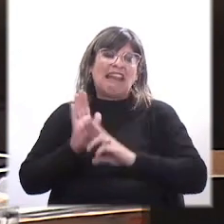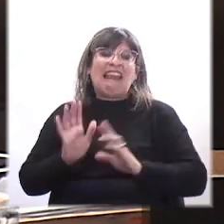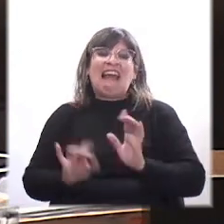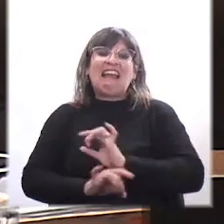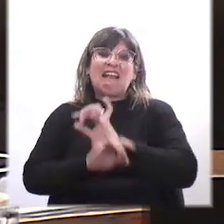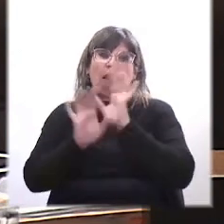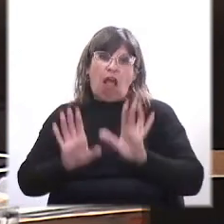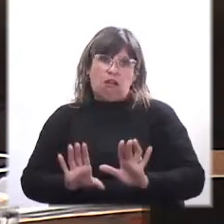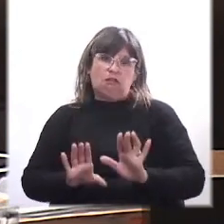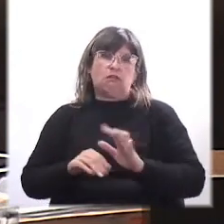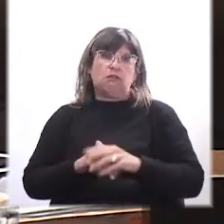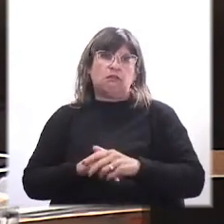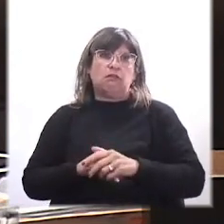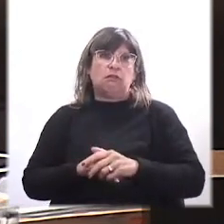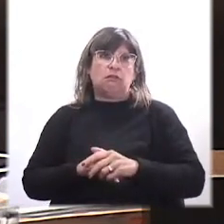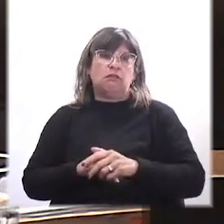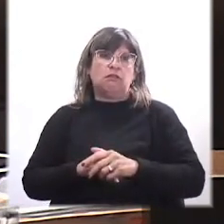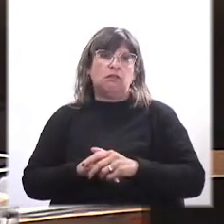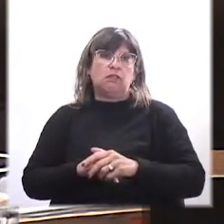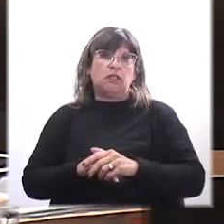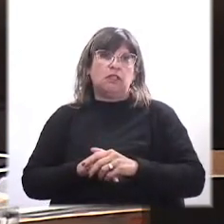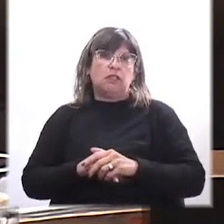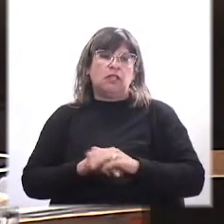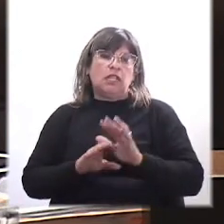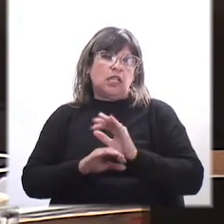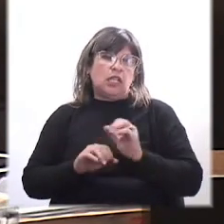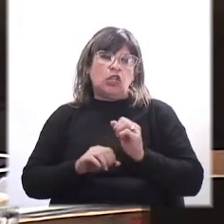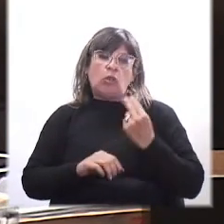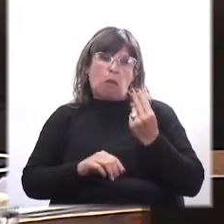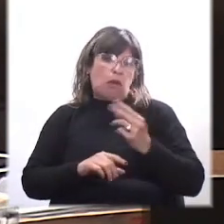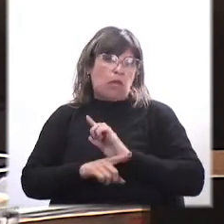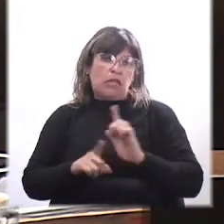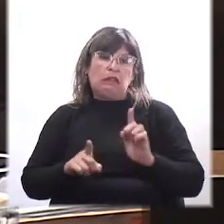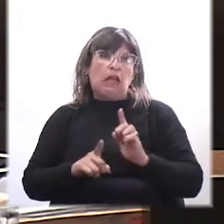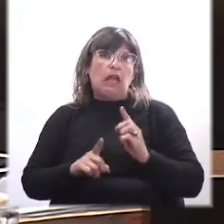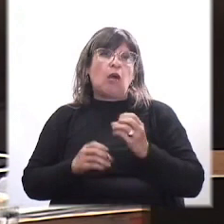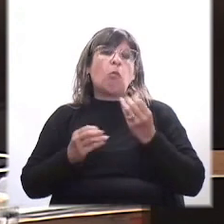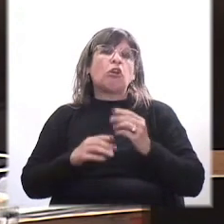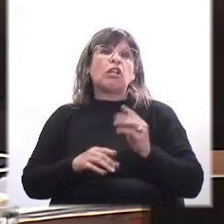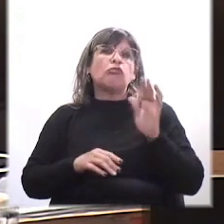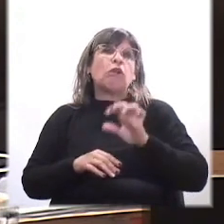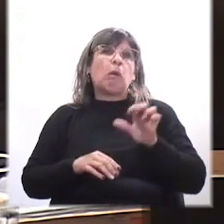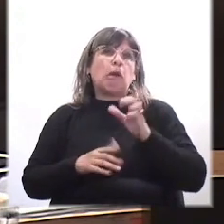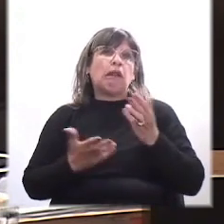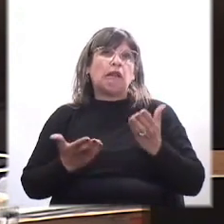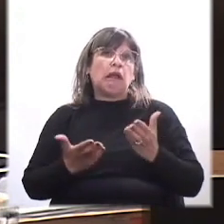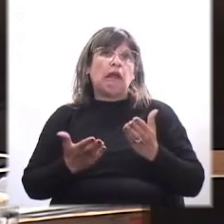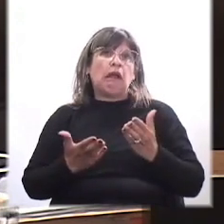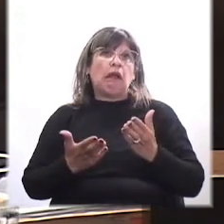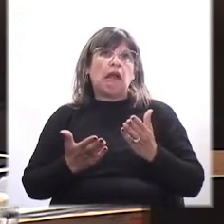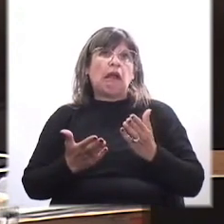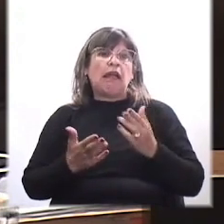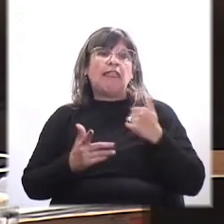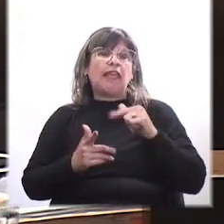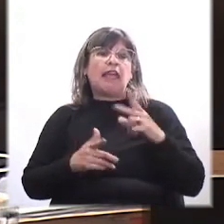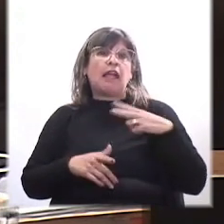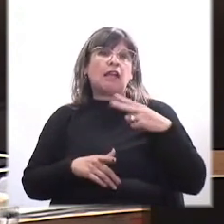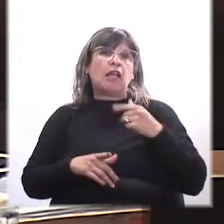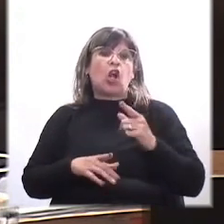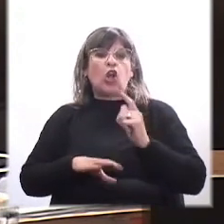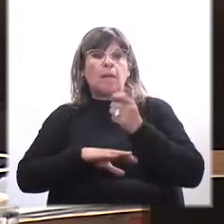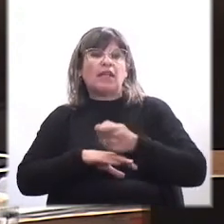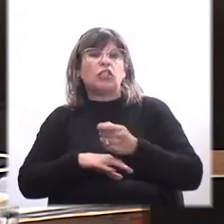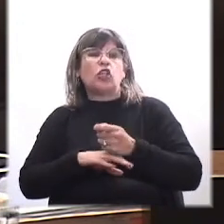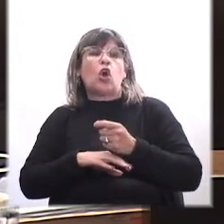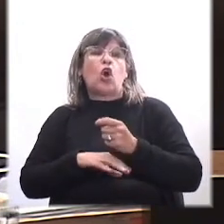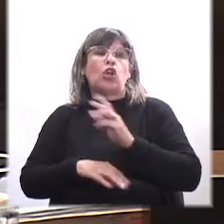claras y que no se permita que, porque sea una empresa de carácter privada con inversión